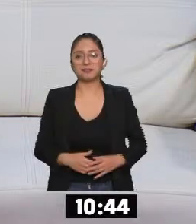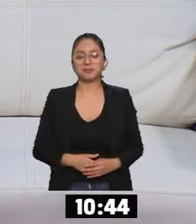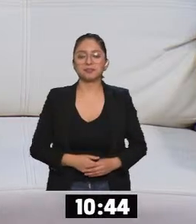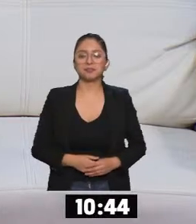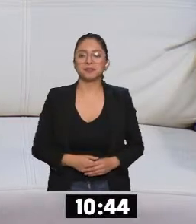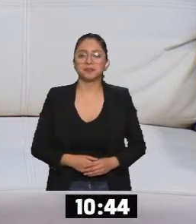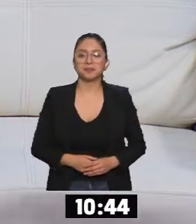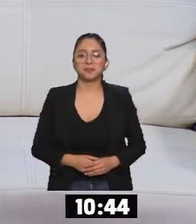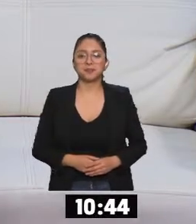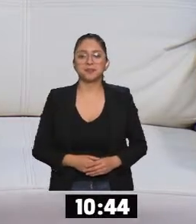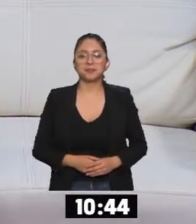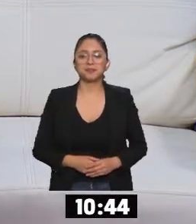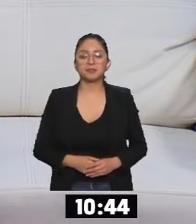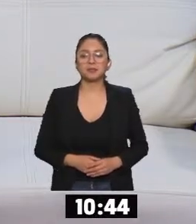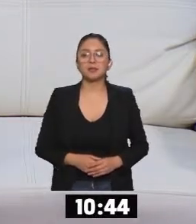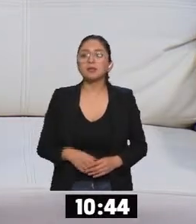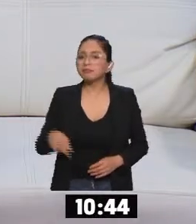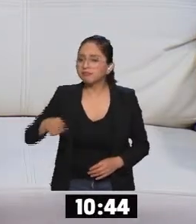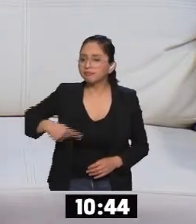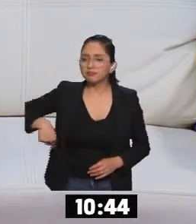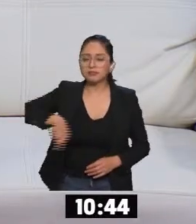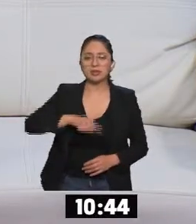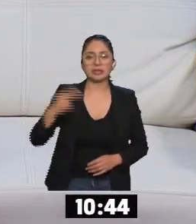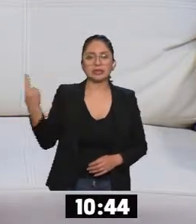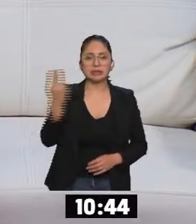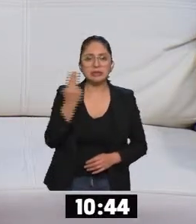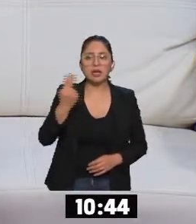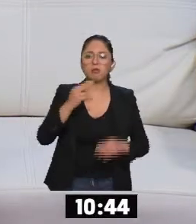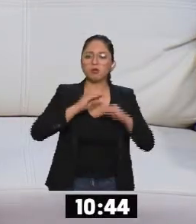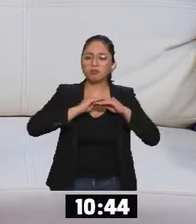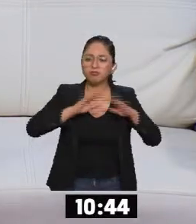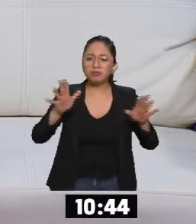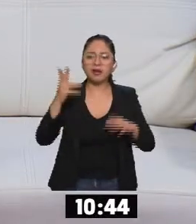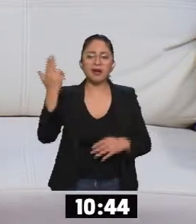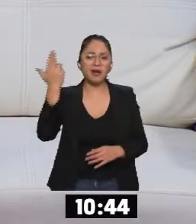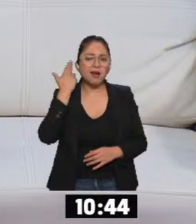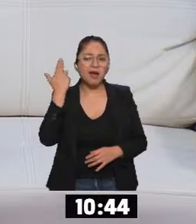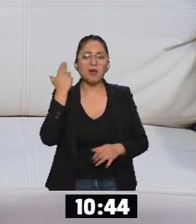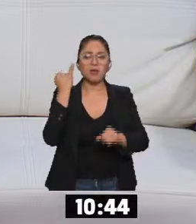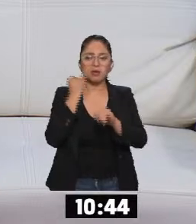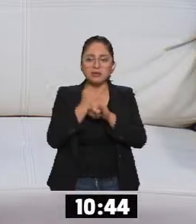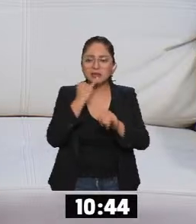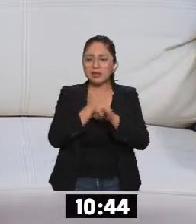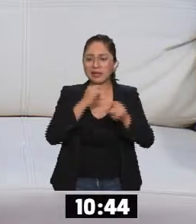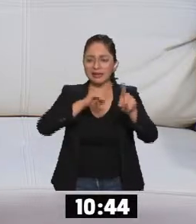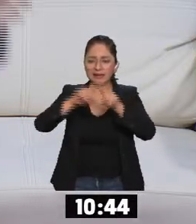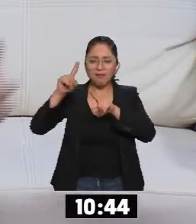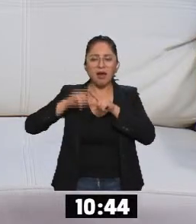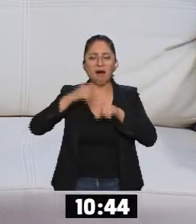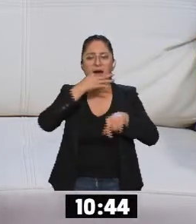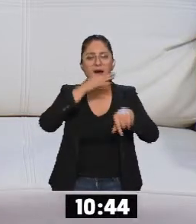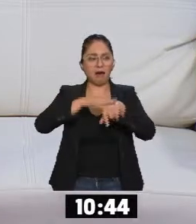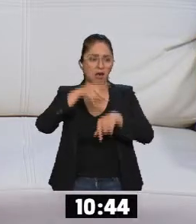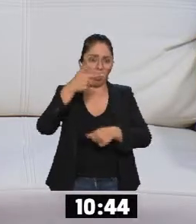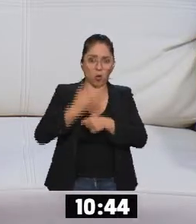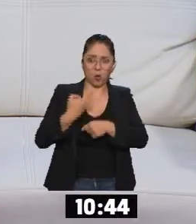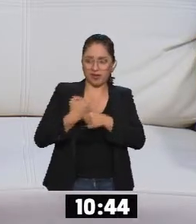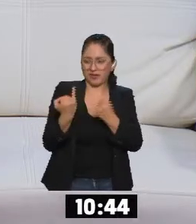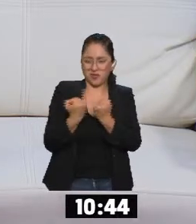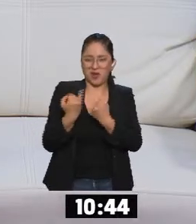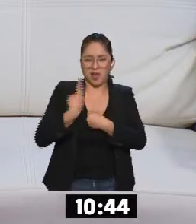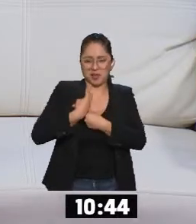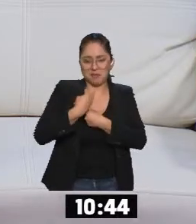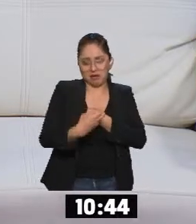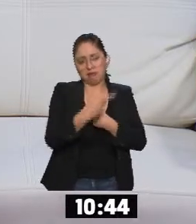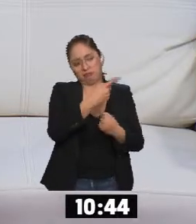queremos que se difunda en todos los medios posibles, en las redes, aquí como en este programa, muchas gracias, y en todo lo que sea posible,